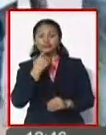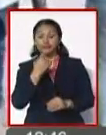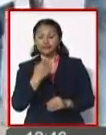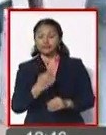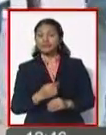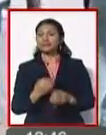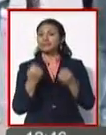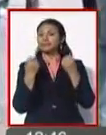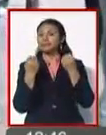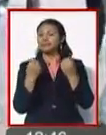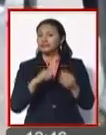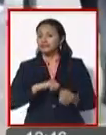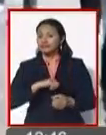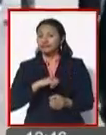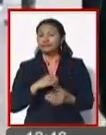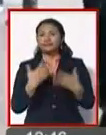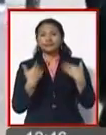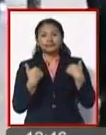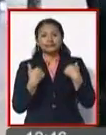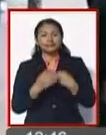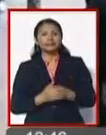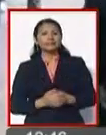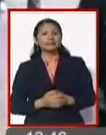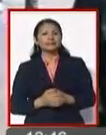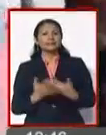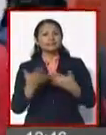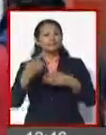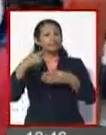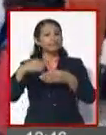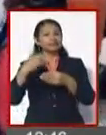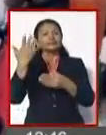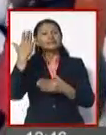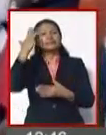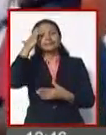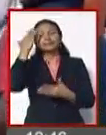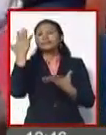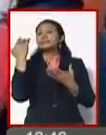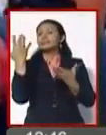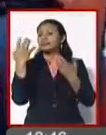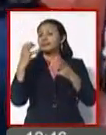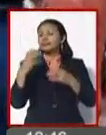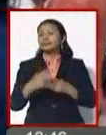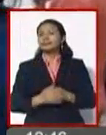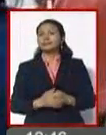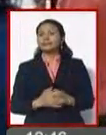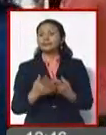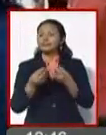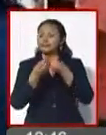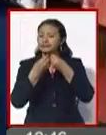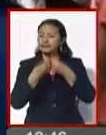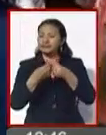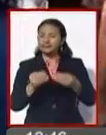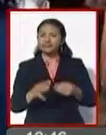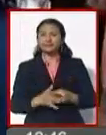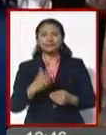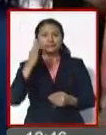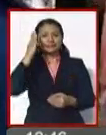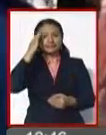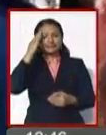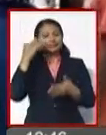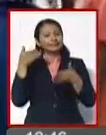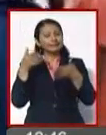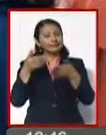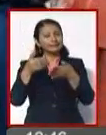repito, con mucho gusto nos sometemos a un referéndum. ¿Por qué no quieren hacer un referéndum? Entre comillas, porque la tienen perdida. Saben lo que se